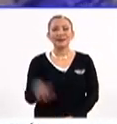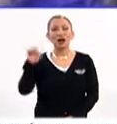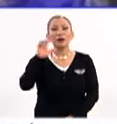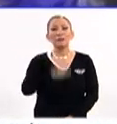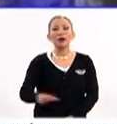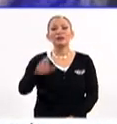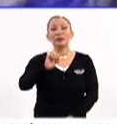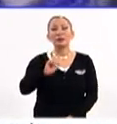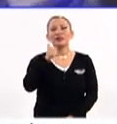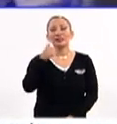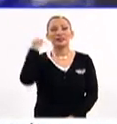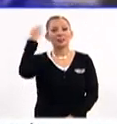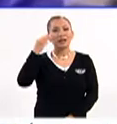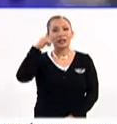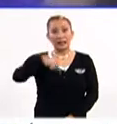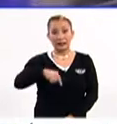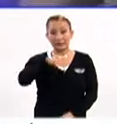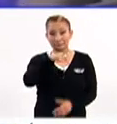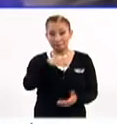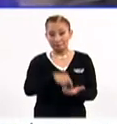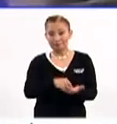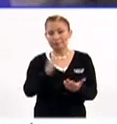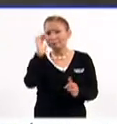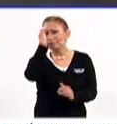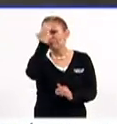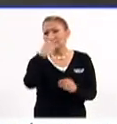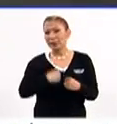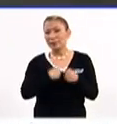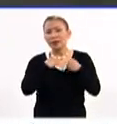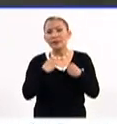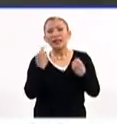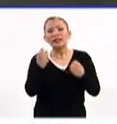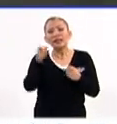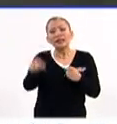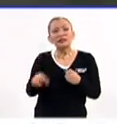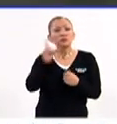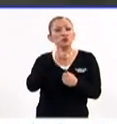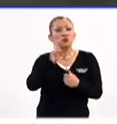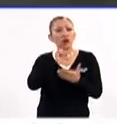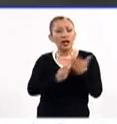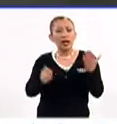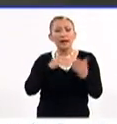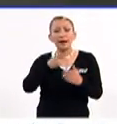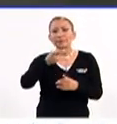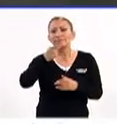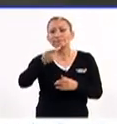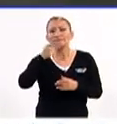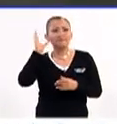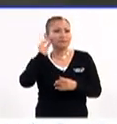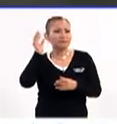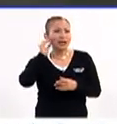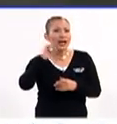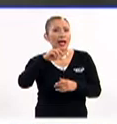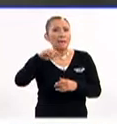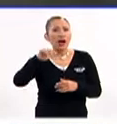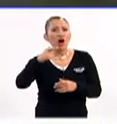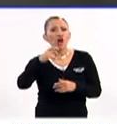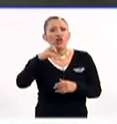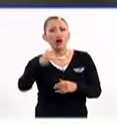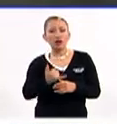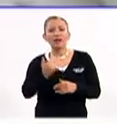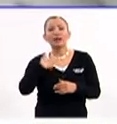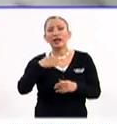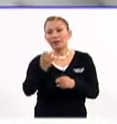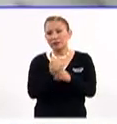Hoy, martes 26 de marzo, en Interfaz, conoce la vida y obra de la escritora y locutora mexicana Emma Godoy en